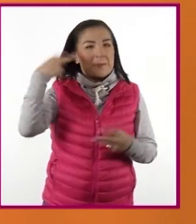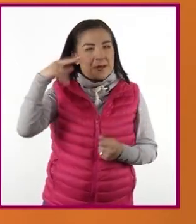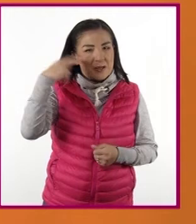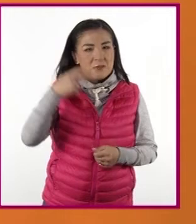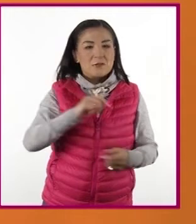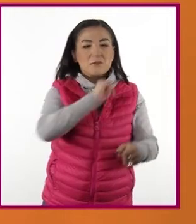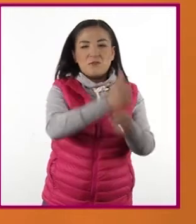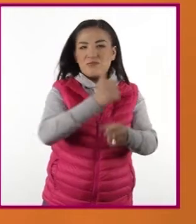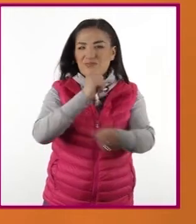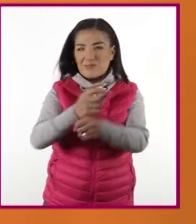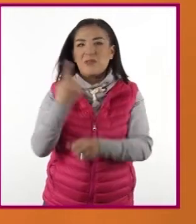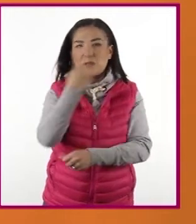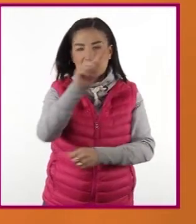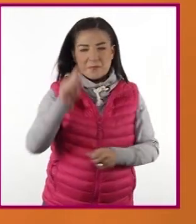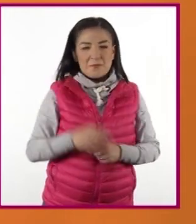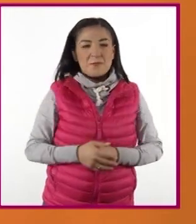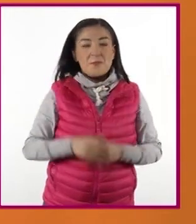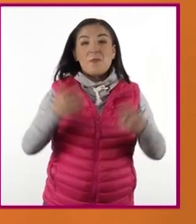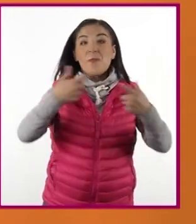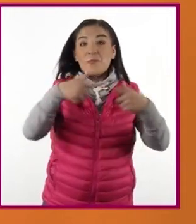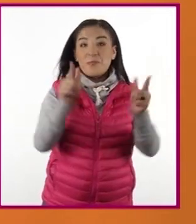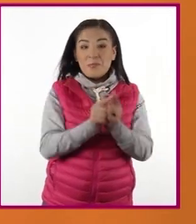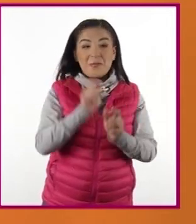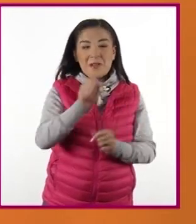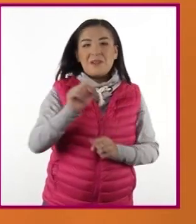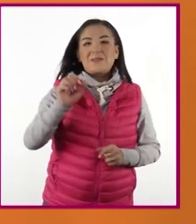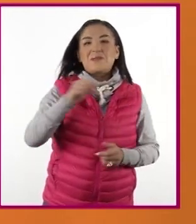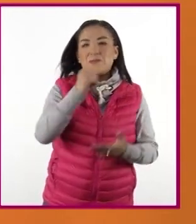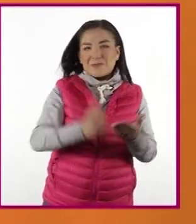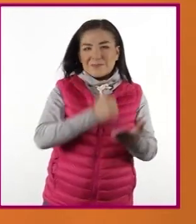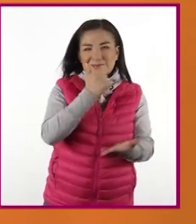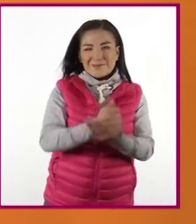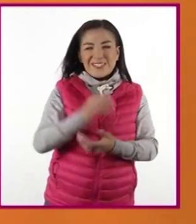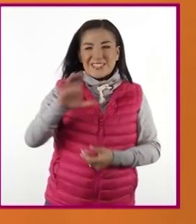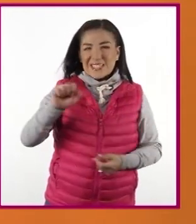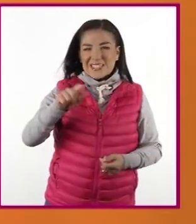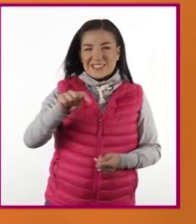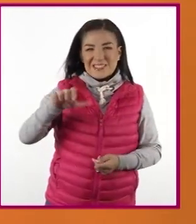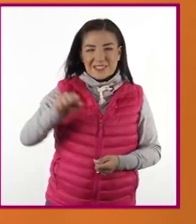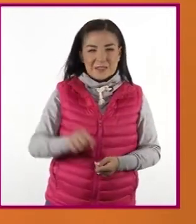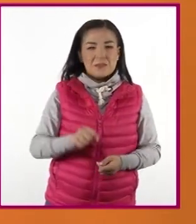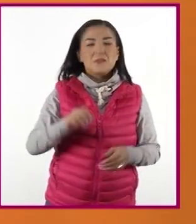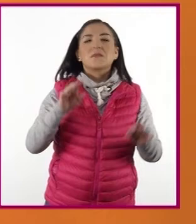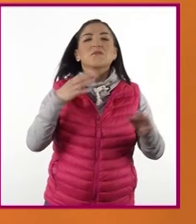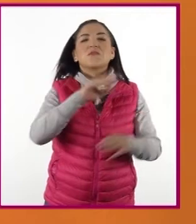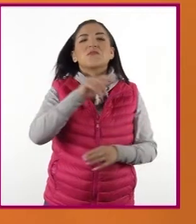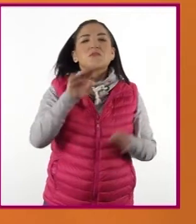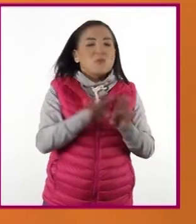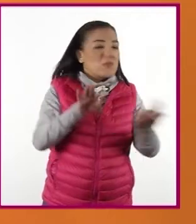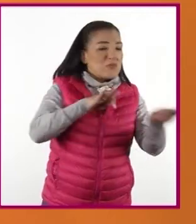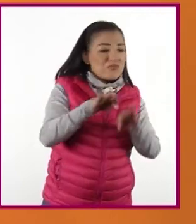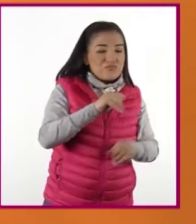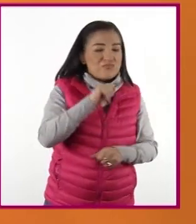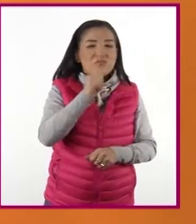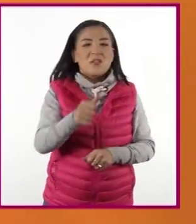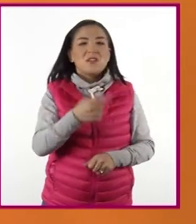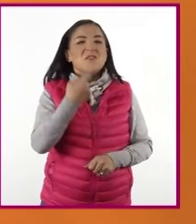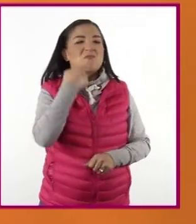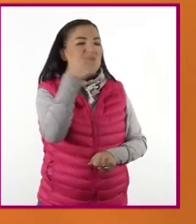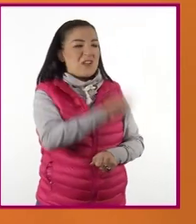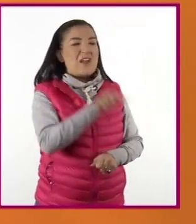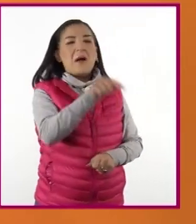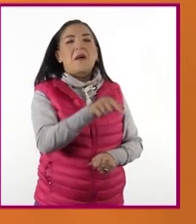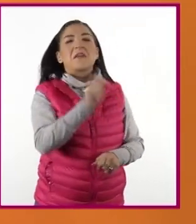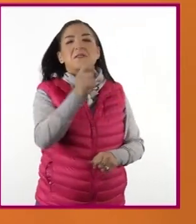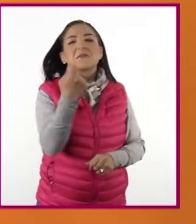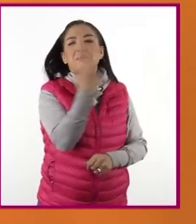En las ciudades, los grupos mestizos y castas, generalmente sin ocupación definida, eran acusados de